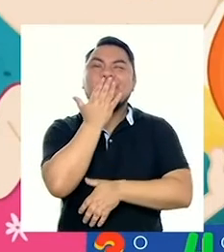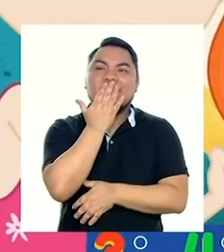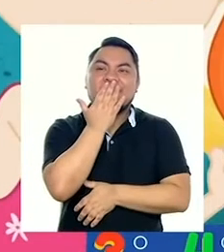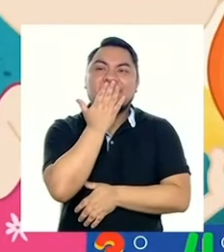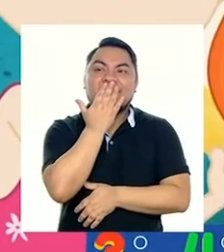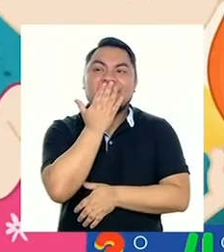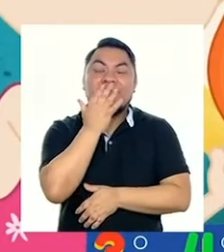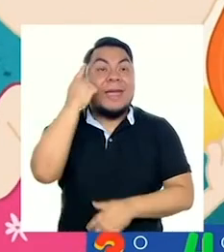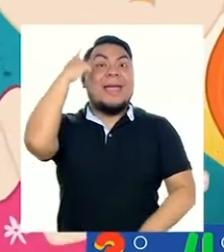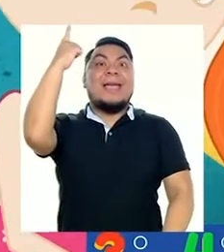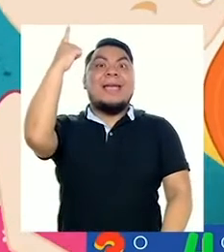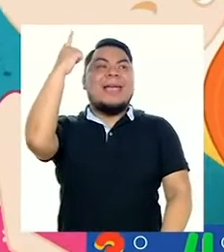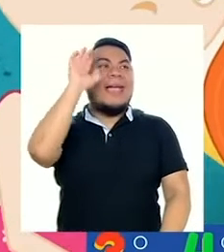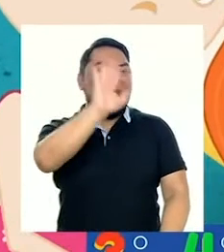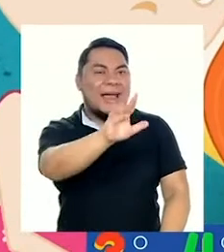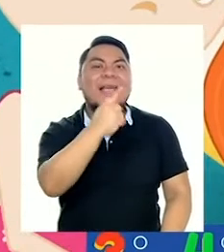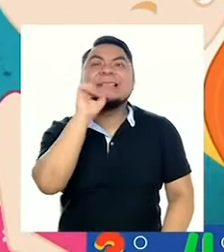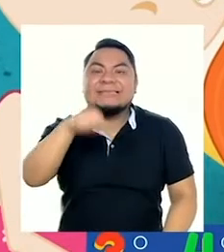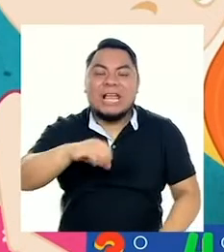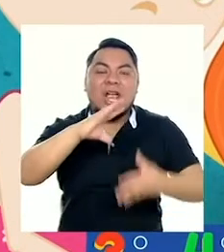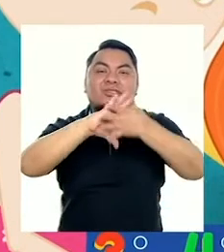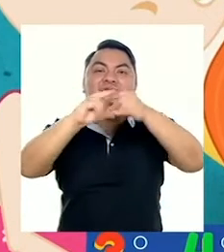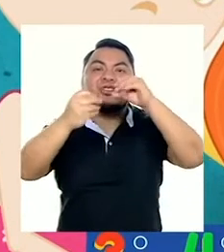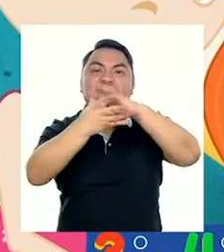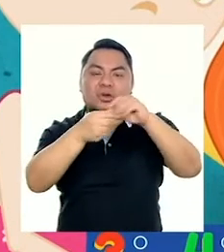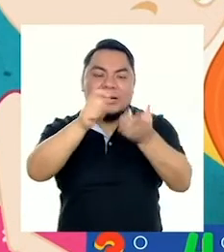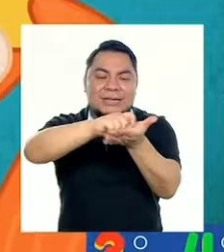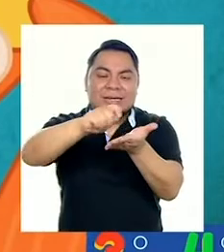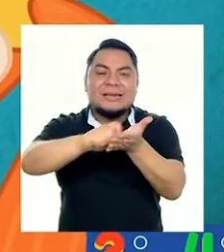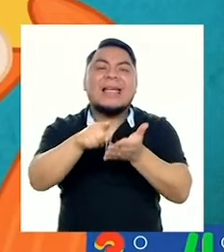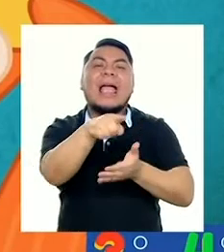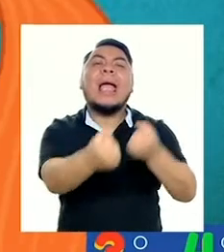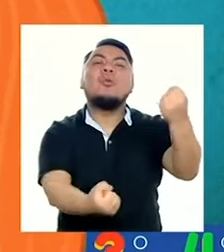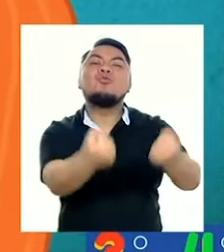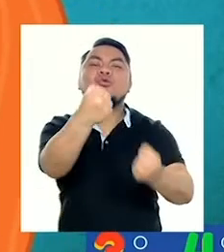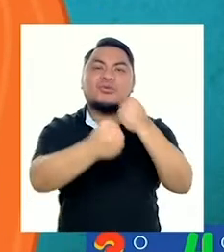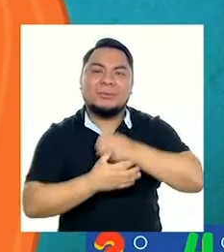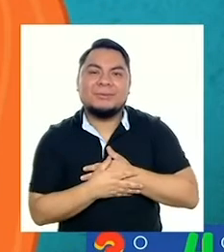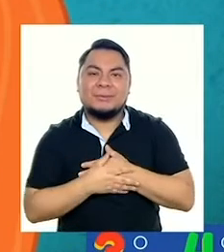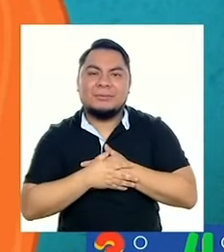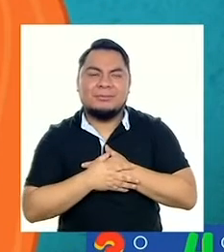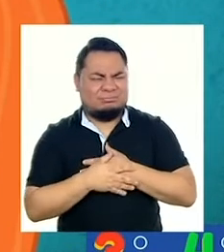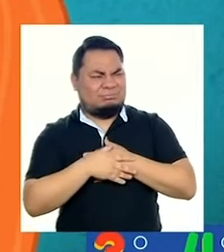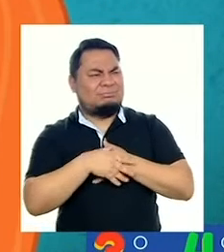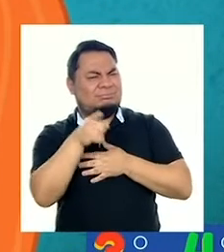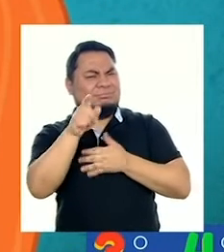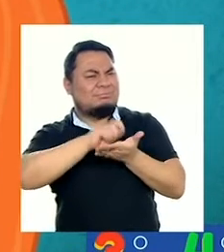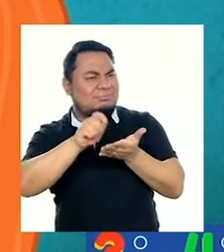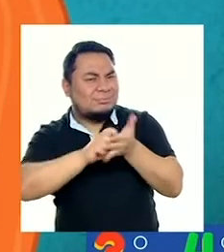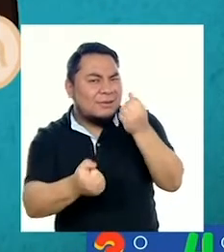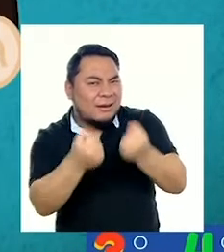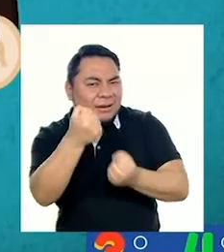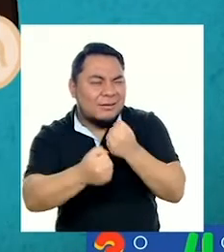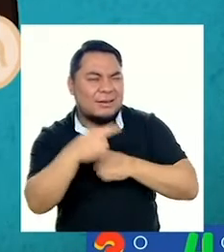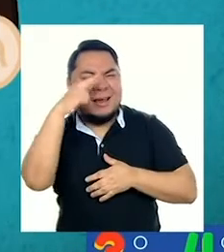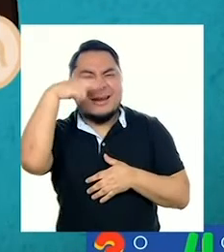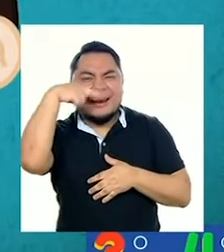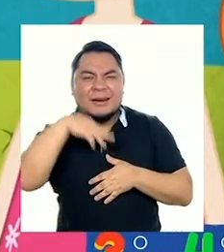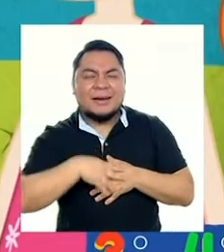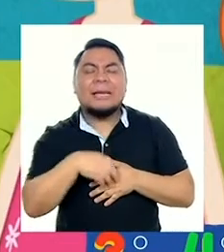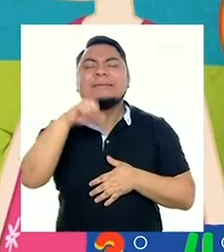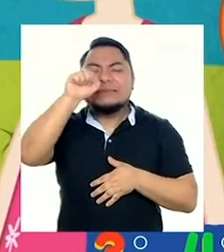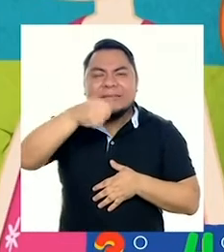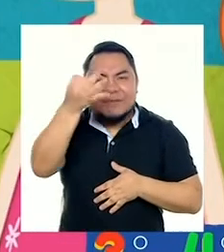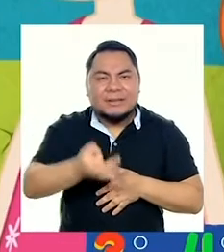¡Lo tengo! Obvio, es la historia escrita de un auto. ¿Estás seguro? Suena un poco raro. Súper